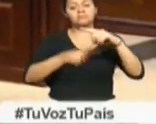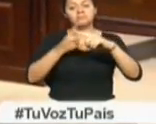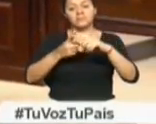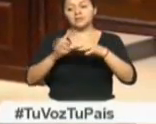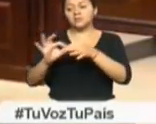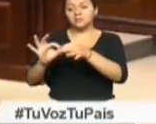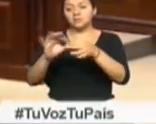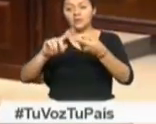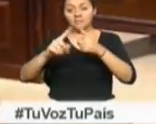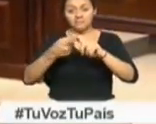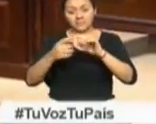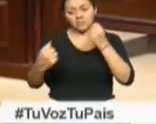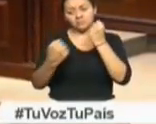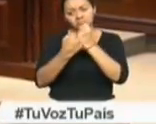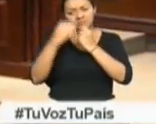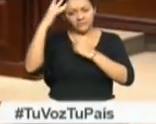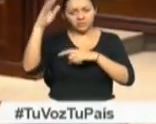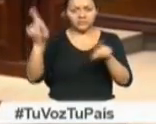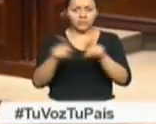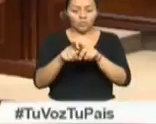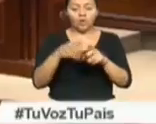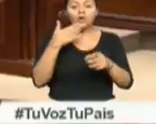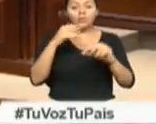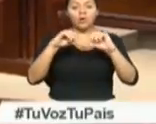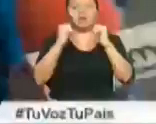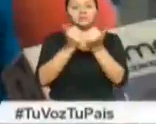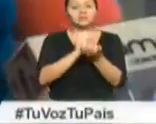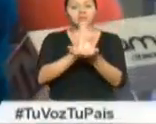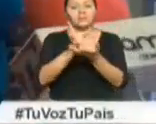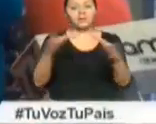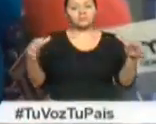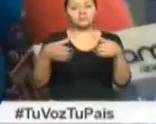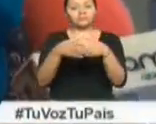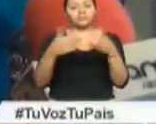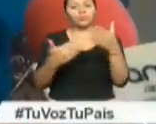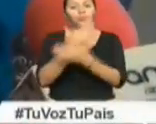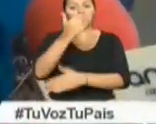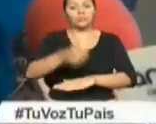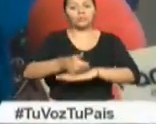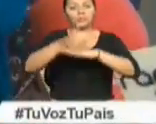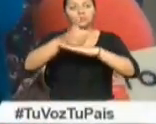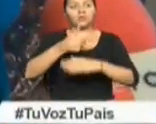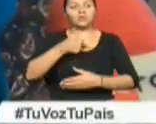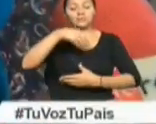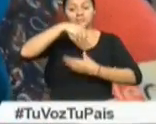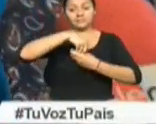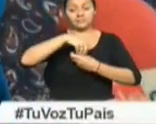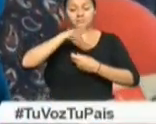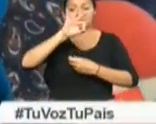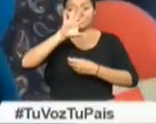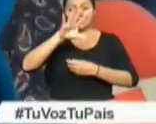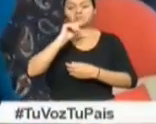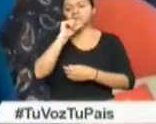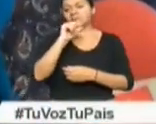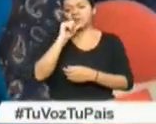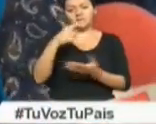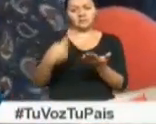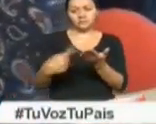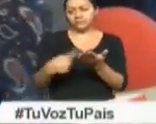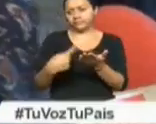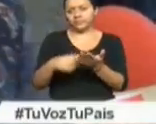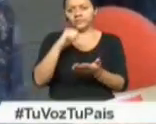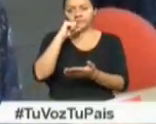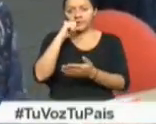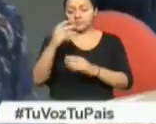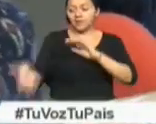para conversar sobre la conformación de la nueva asamblea. Bueno, todavía no hemos conversado formalmente al interior de la bancada oficialista y nuestros